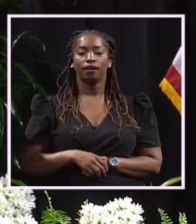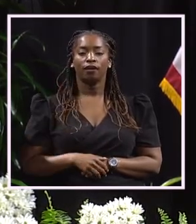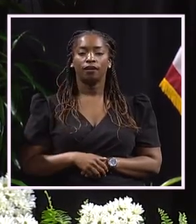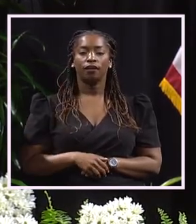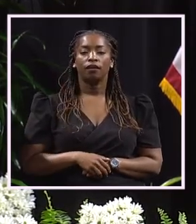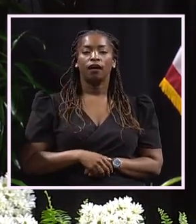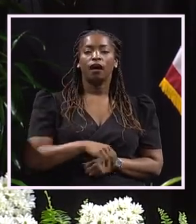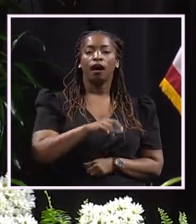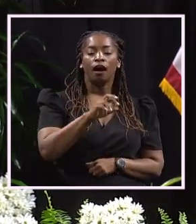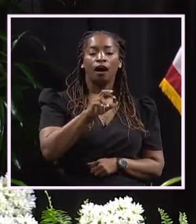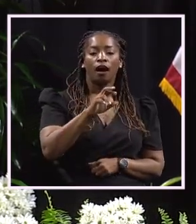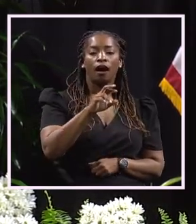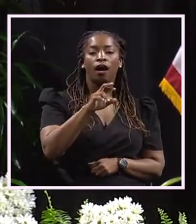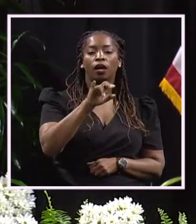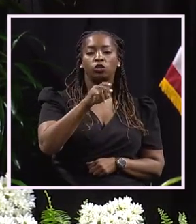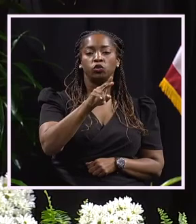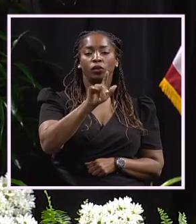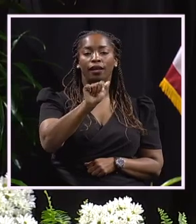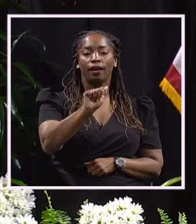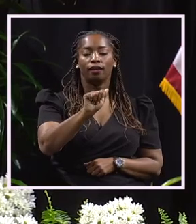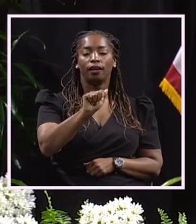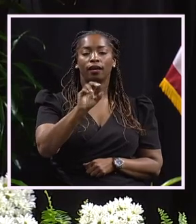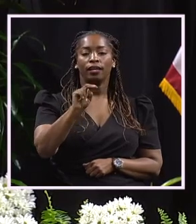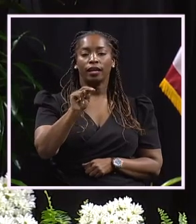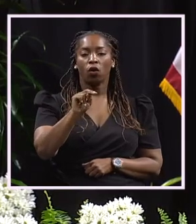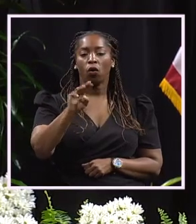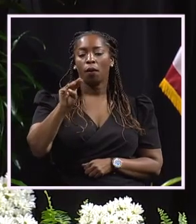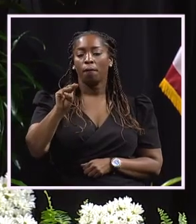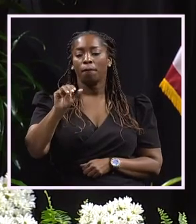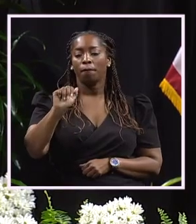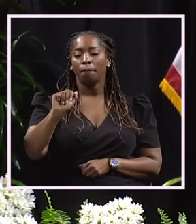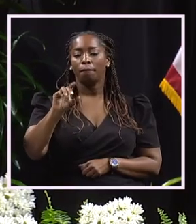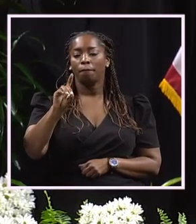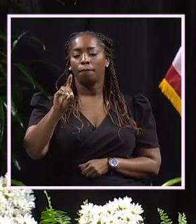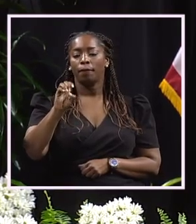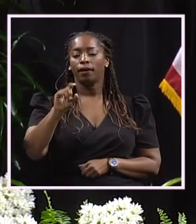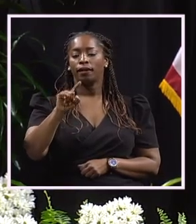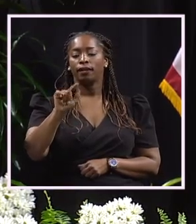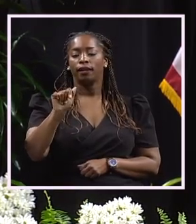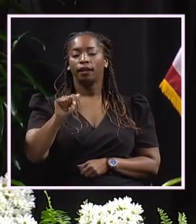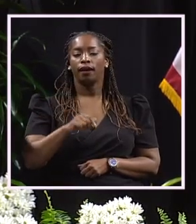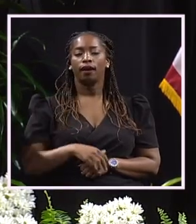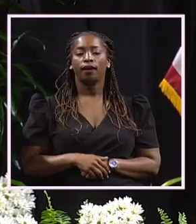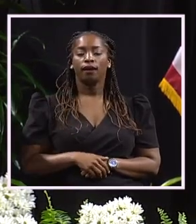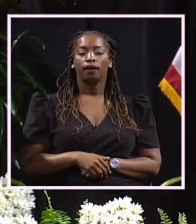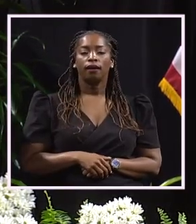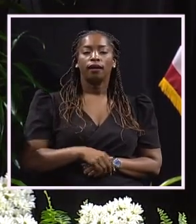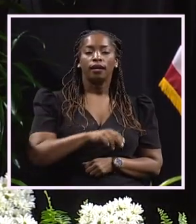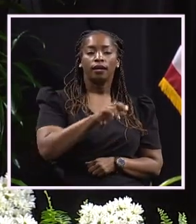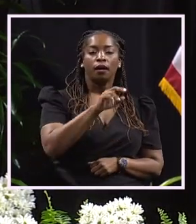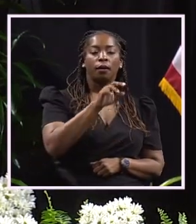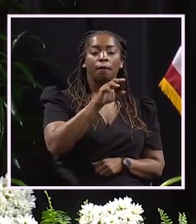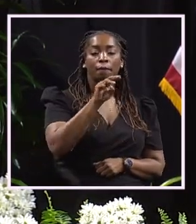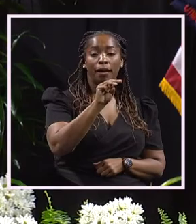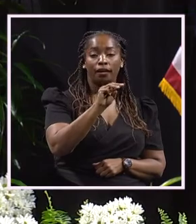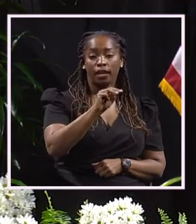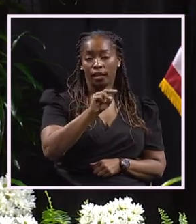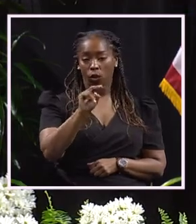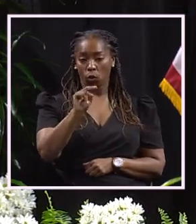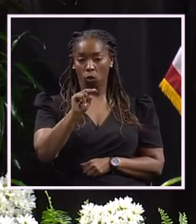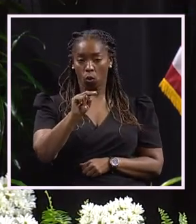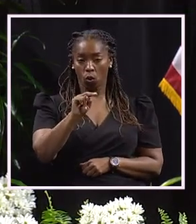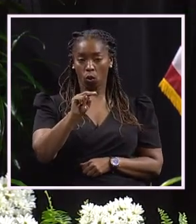Adriana Nicole Medina, Master of Science, Madeline Nicole Sierra, MBA,